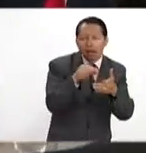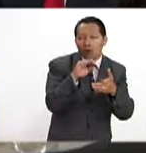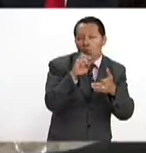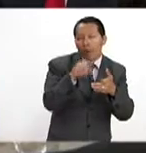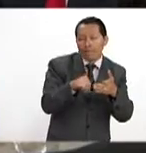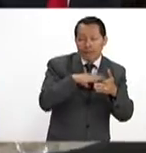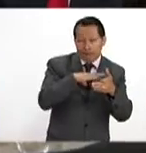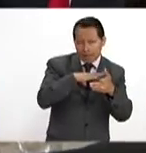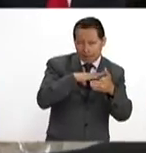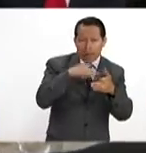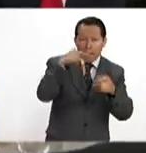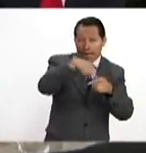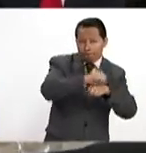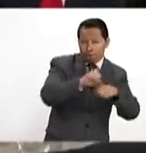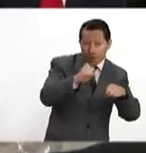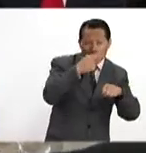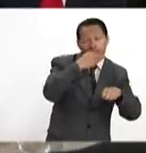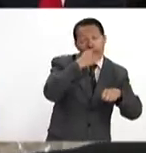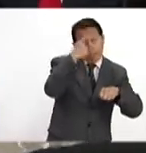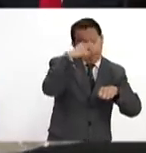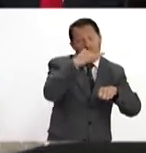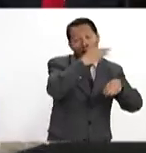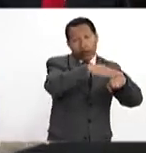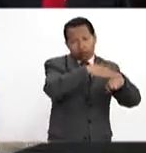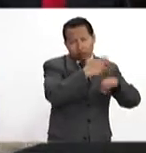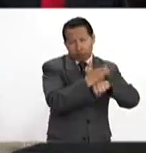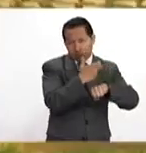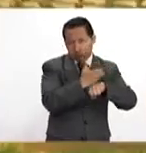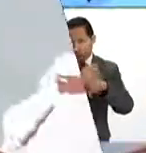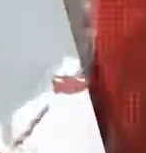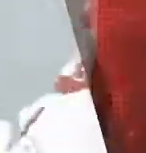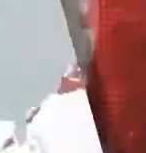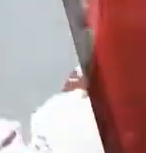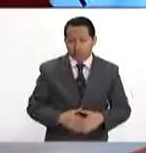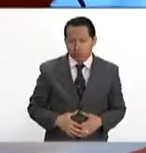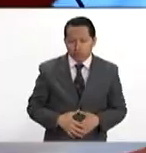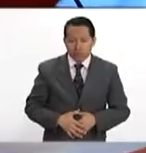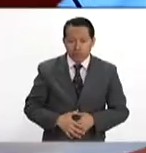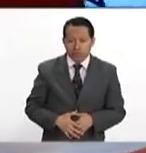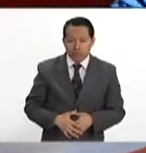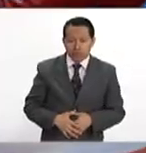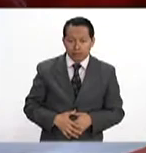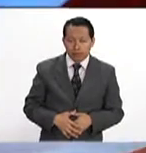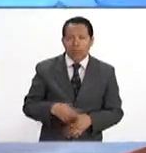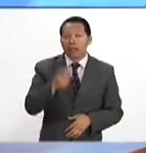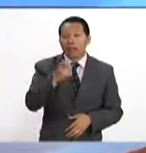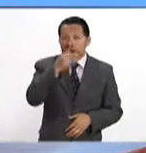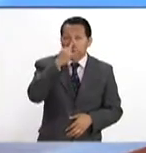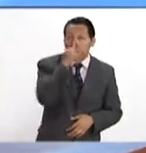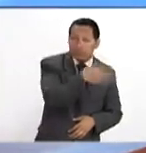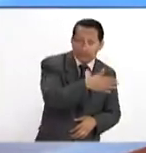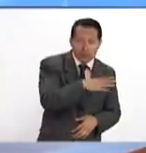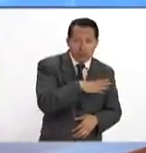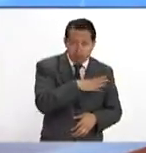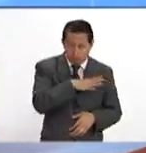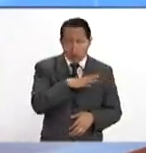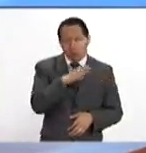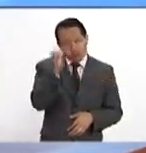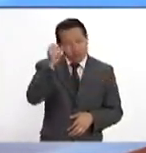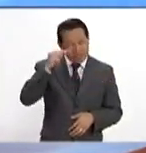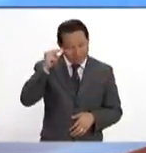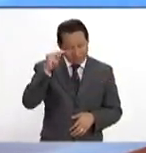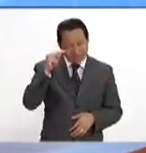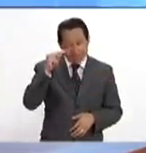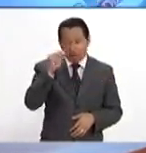modo de advertencia para los Estados Unidos. Luego de estas amenazas por parte de Corea